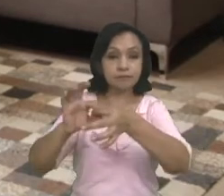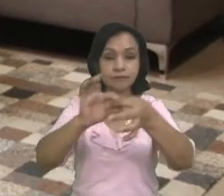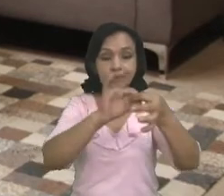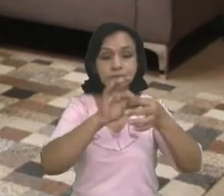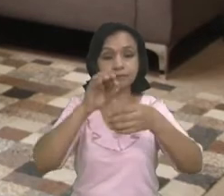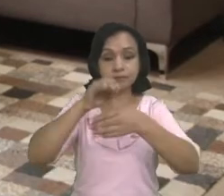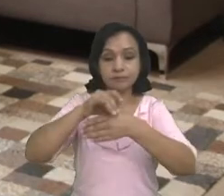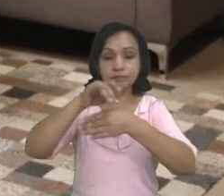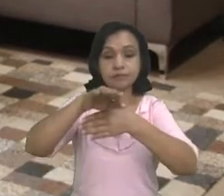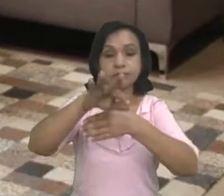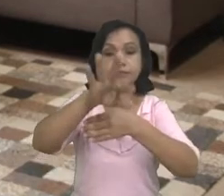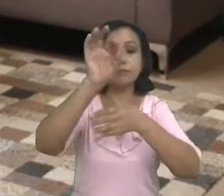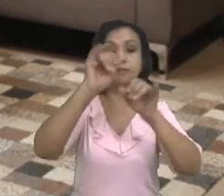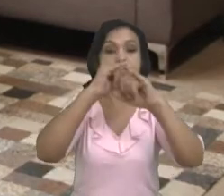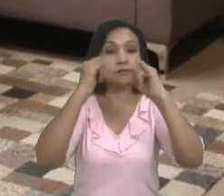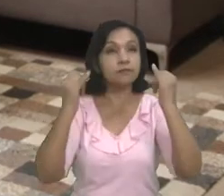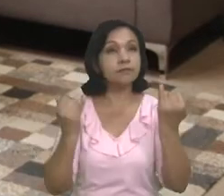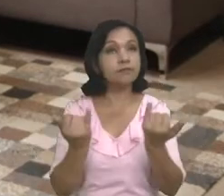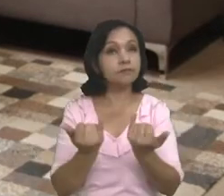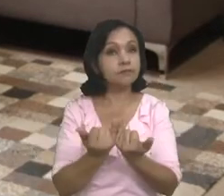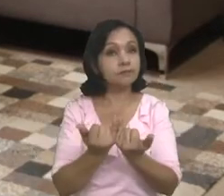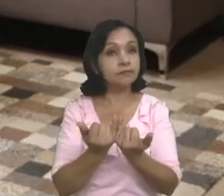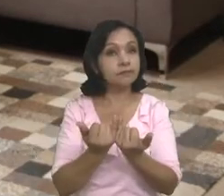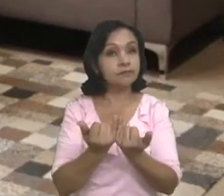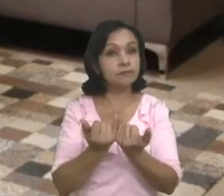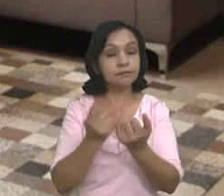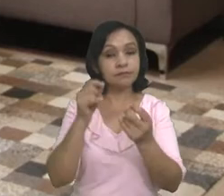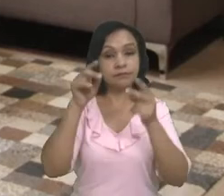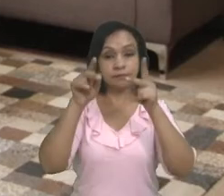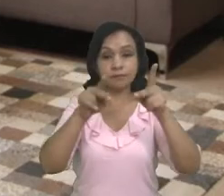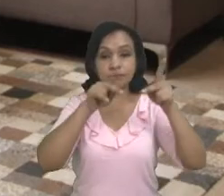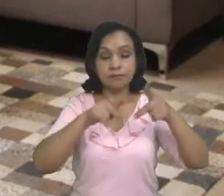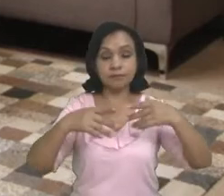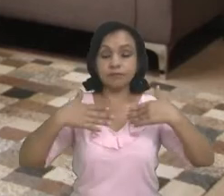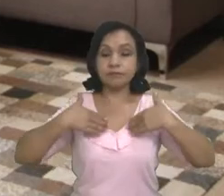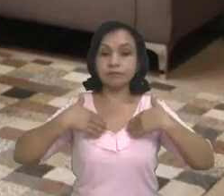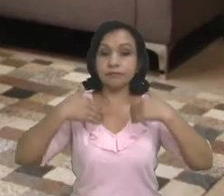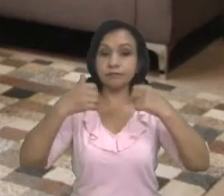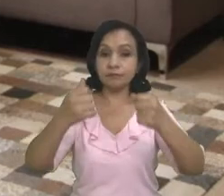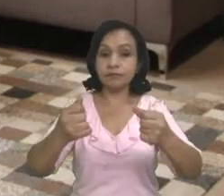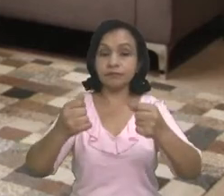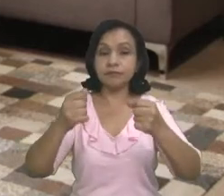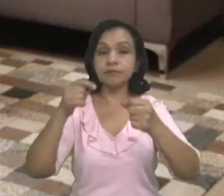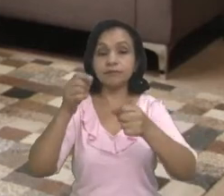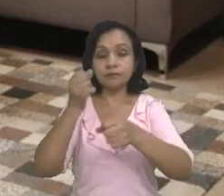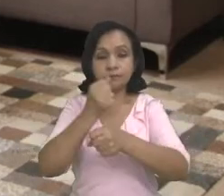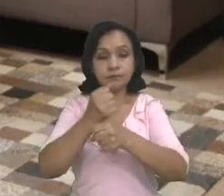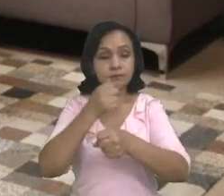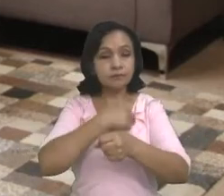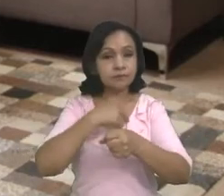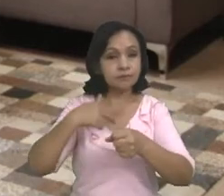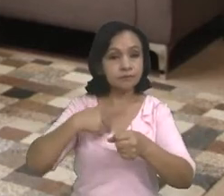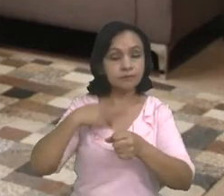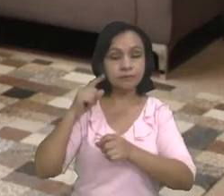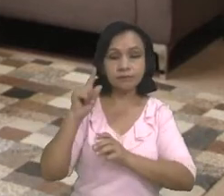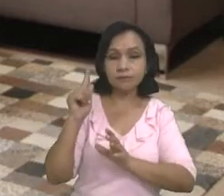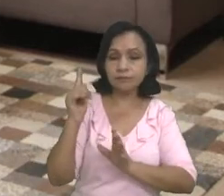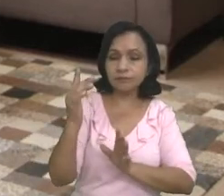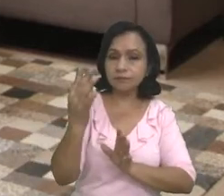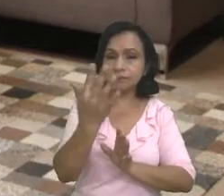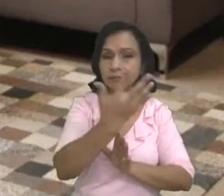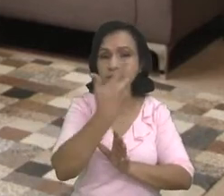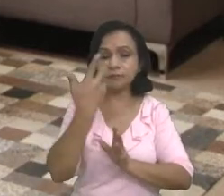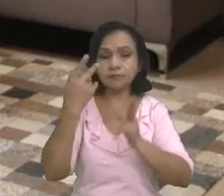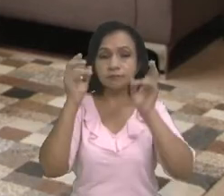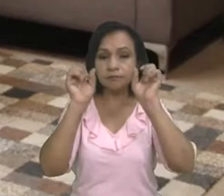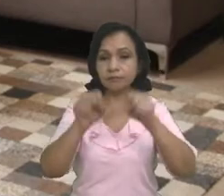oficina sanitaria internacional que está integrada por personal de salud y donde se están revisando todos los